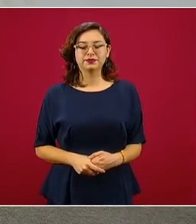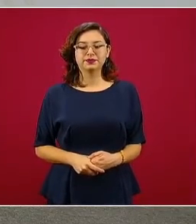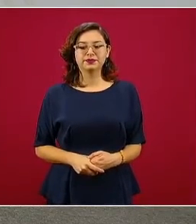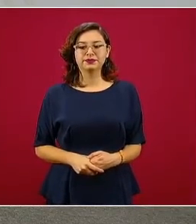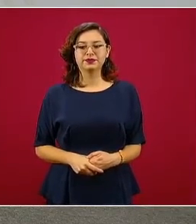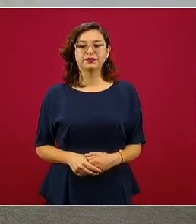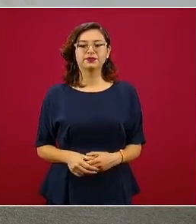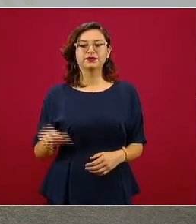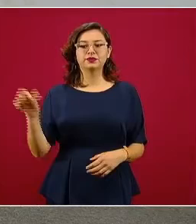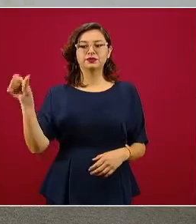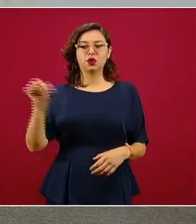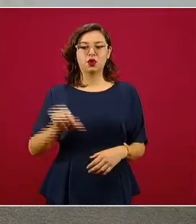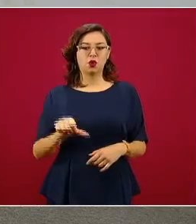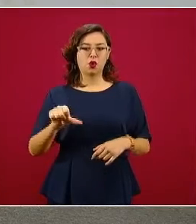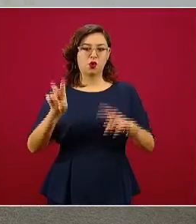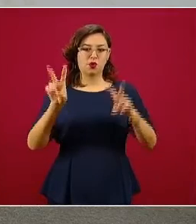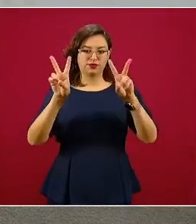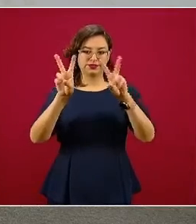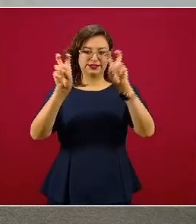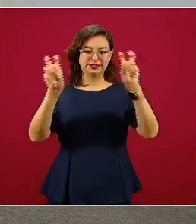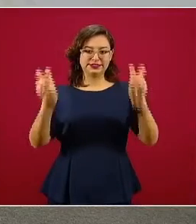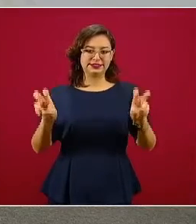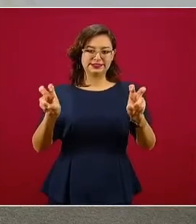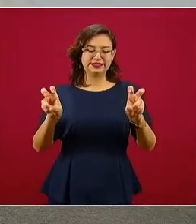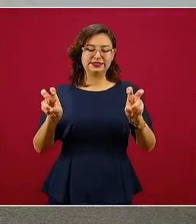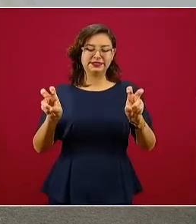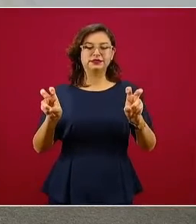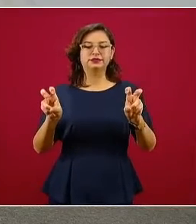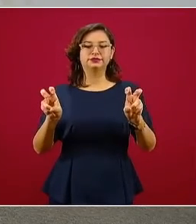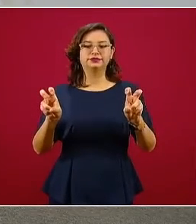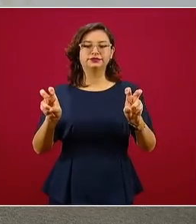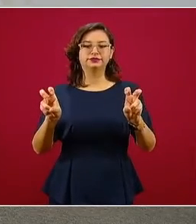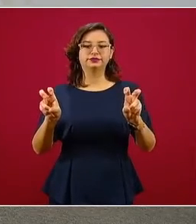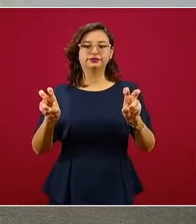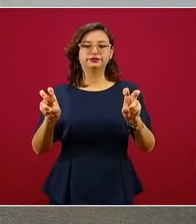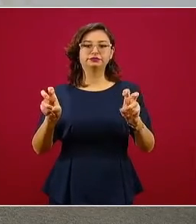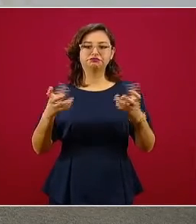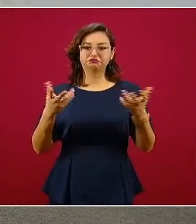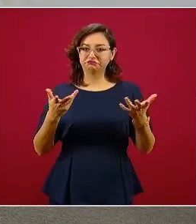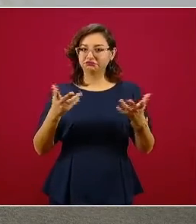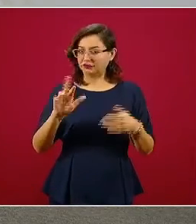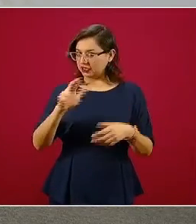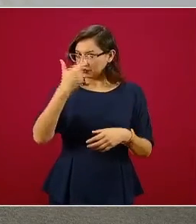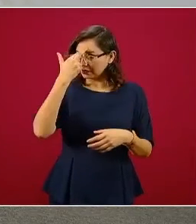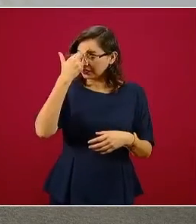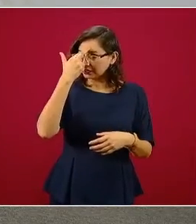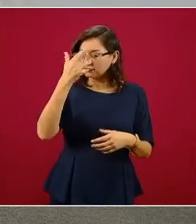Bueno, el día de hoy, como lo acordamos,